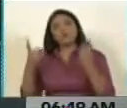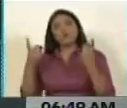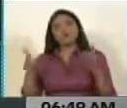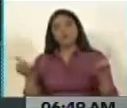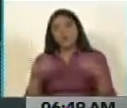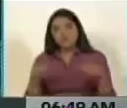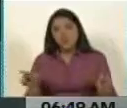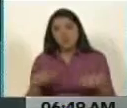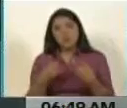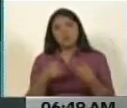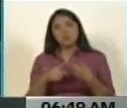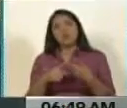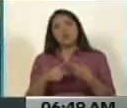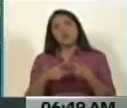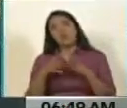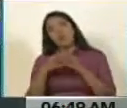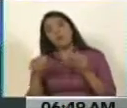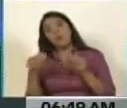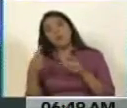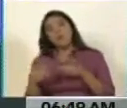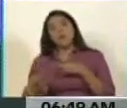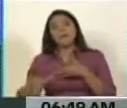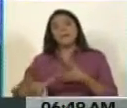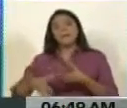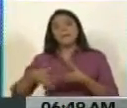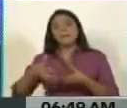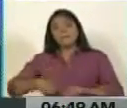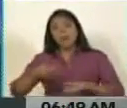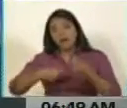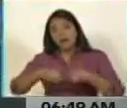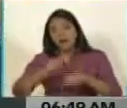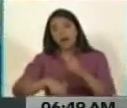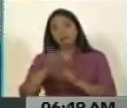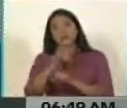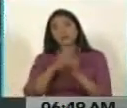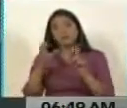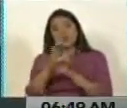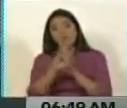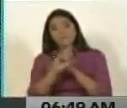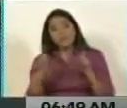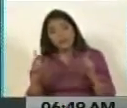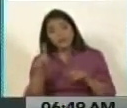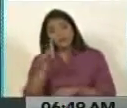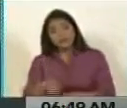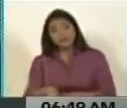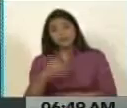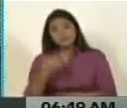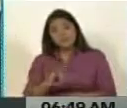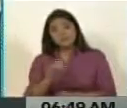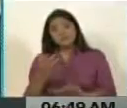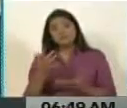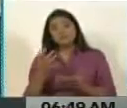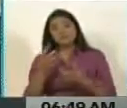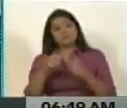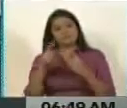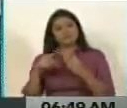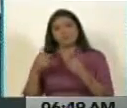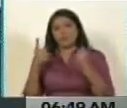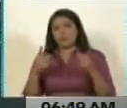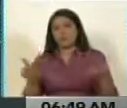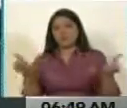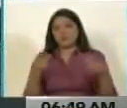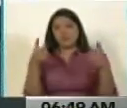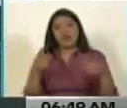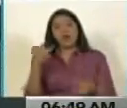otros llamados así mercados de consumo cultural, pero teniendo en cuenta la pluralidad musical que tiene